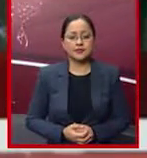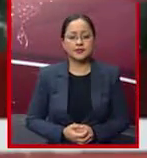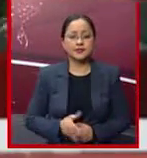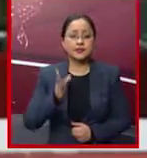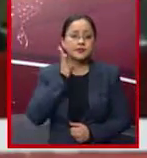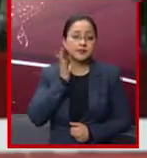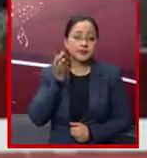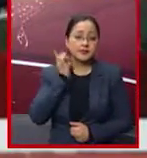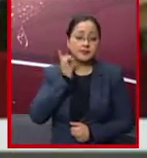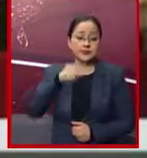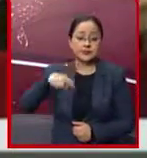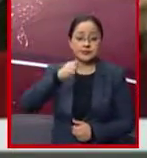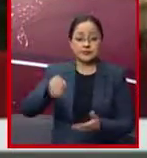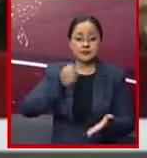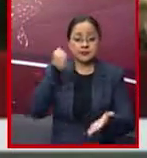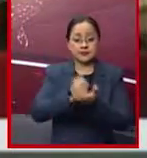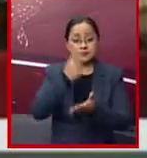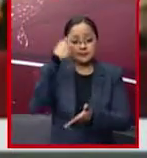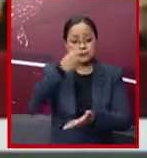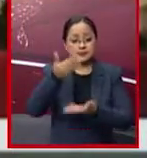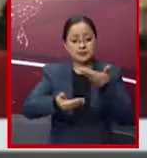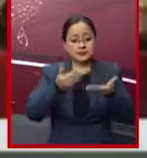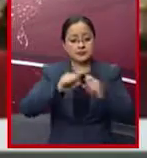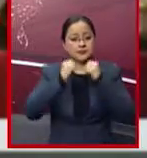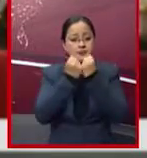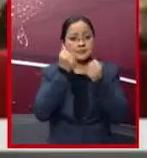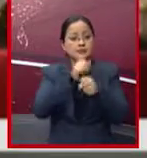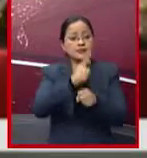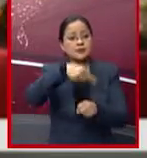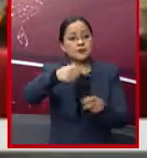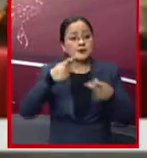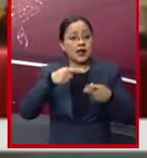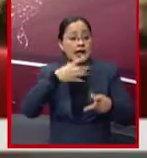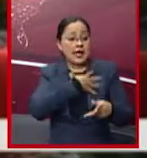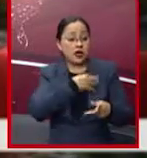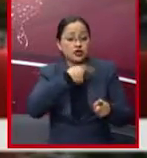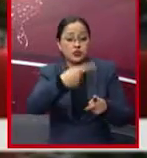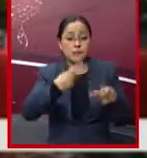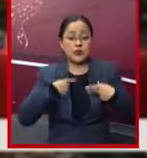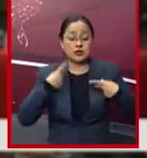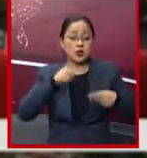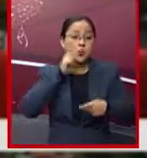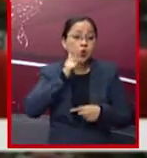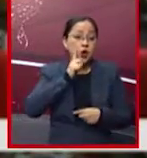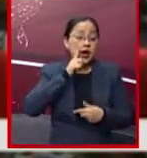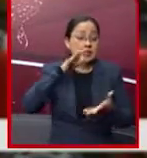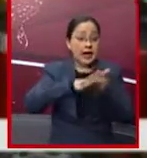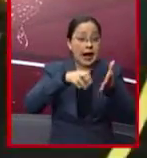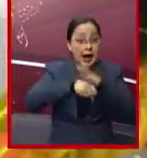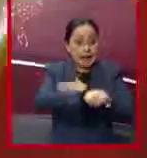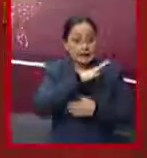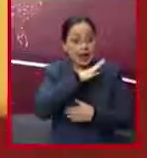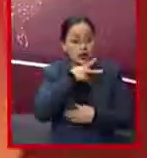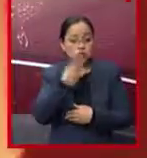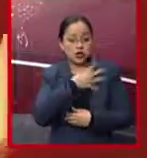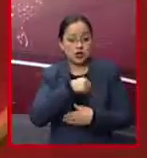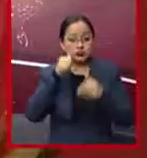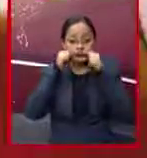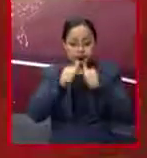Cámara de Diputados aprobó dar asistencia social a hijos de reclusas en cualquier centro de prevención y readaptación social en el país.